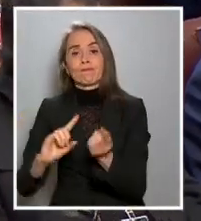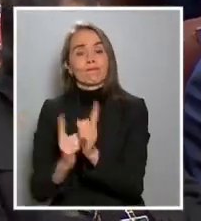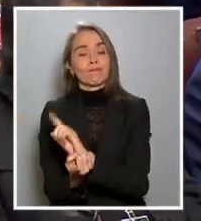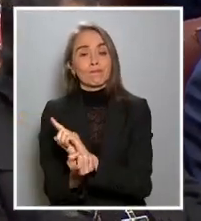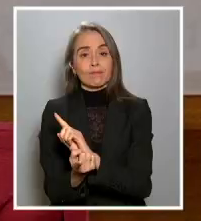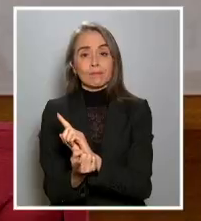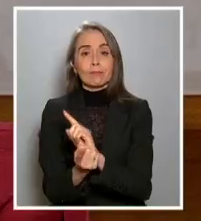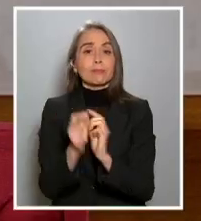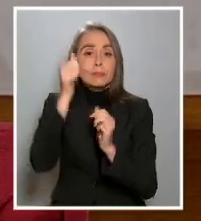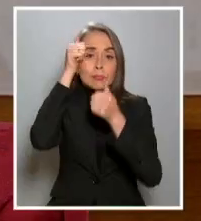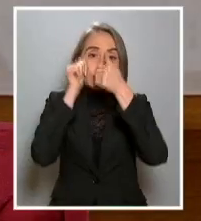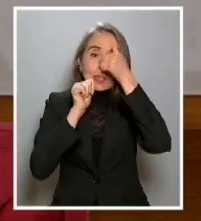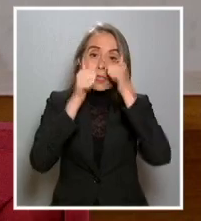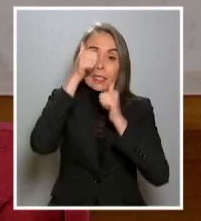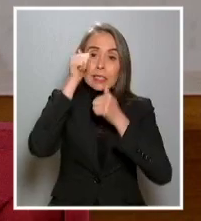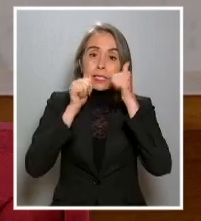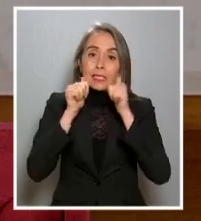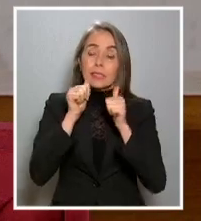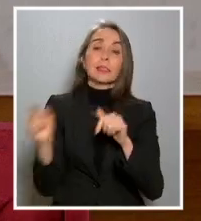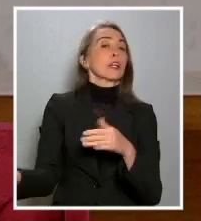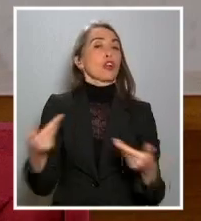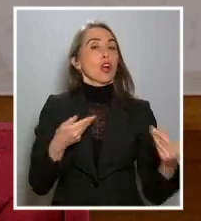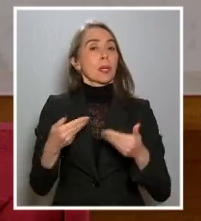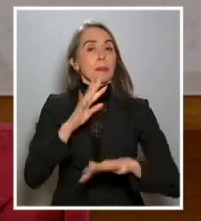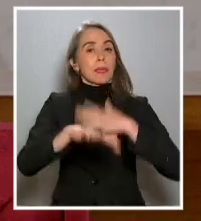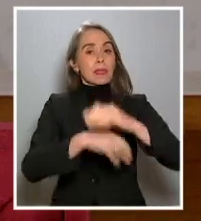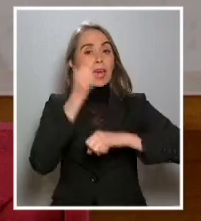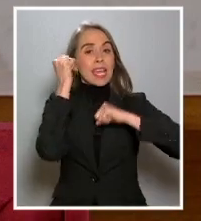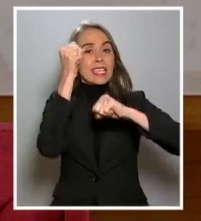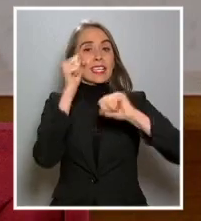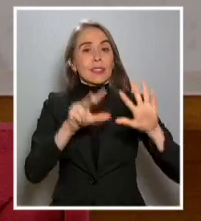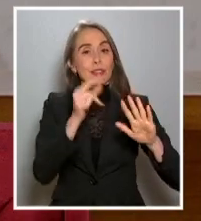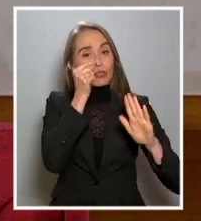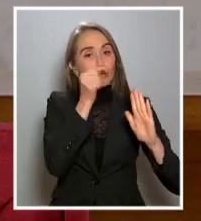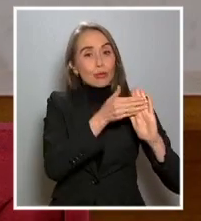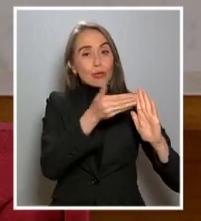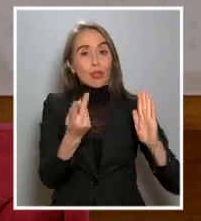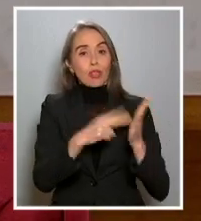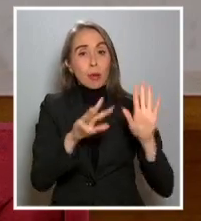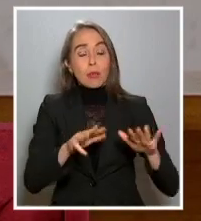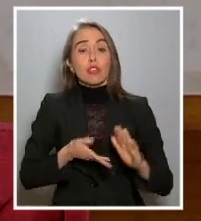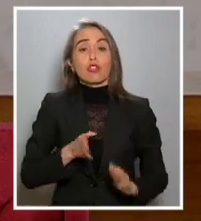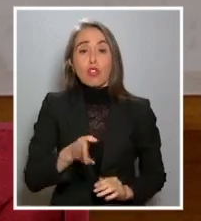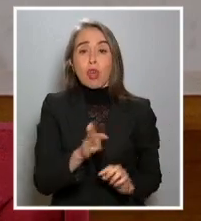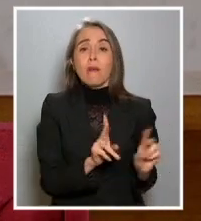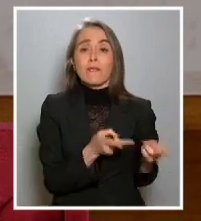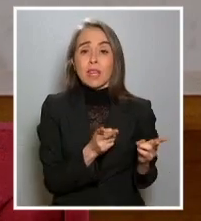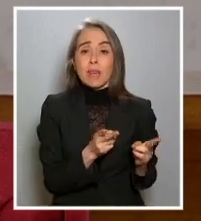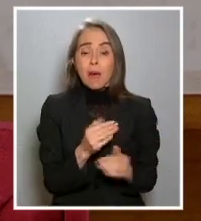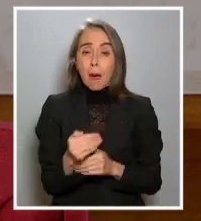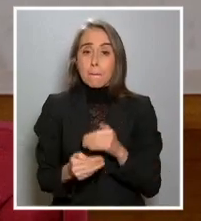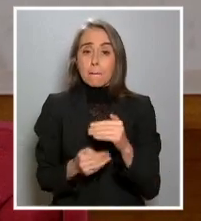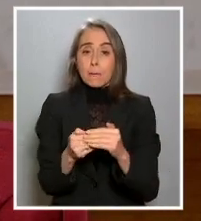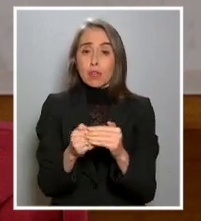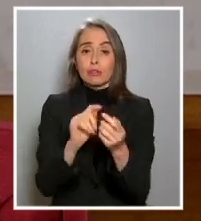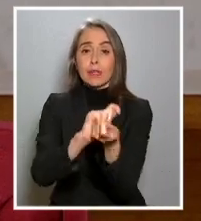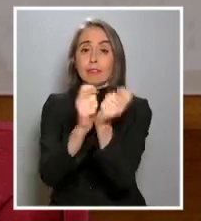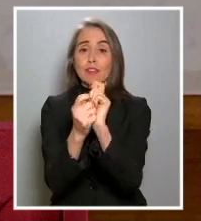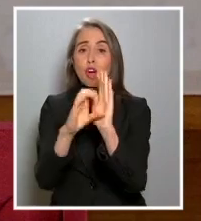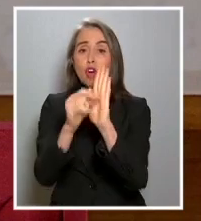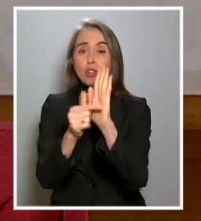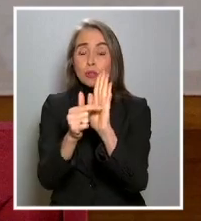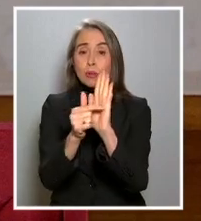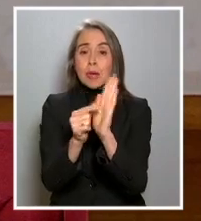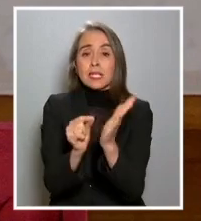Las llagas y las demandas del estallido aún estaban vivas, y el proceso constitucional